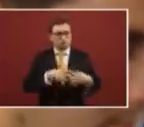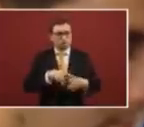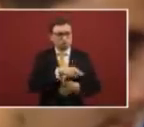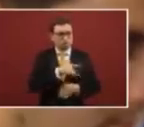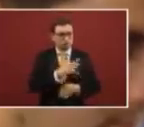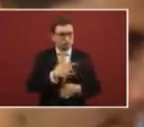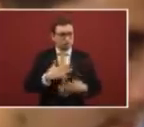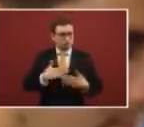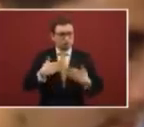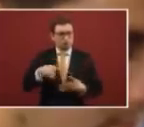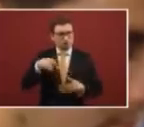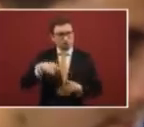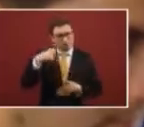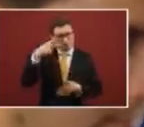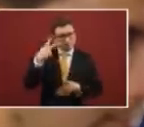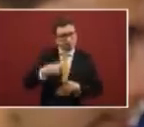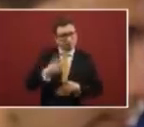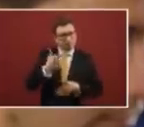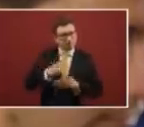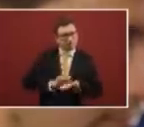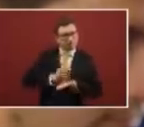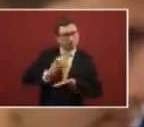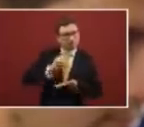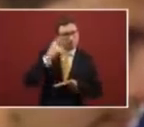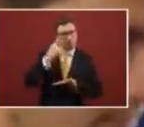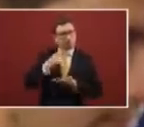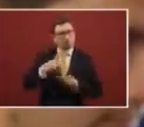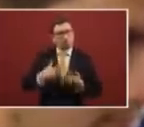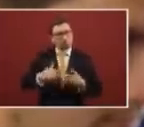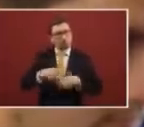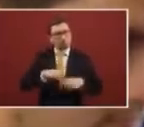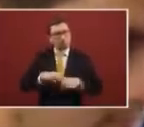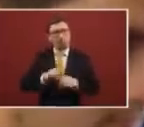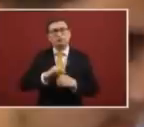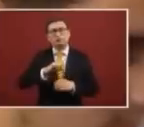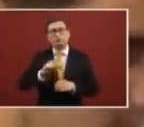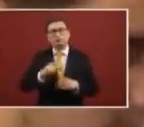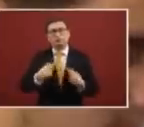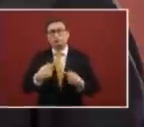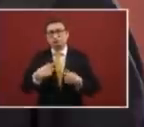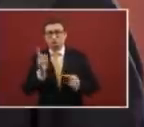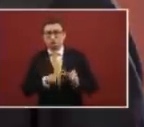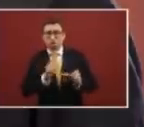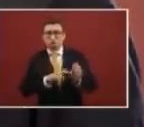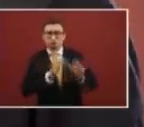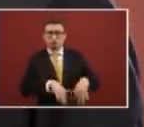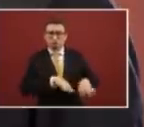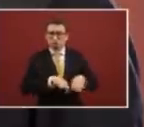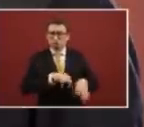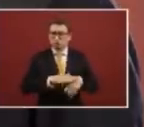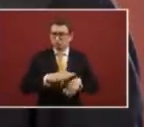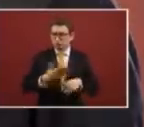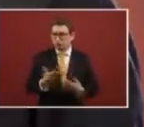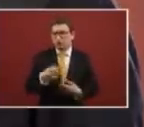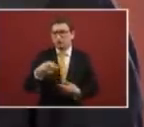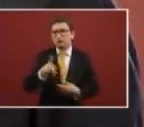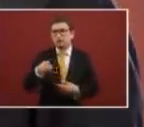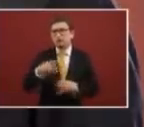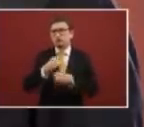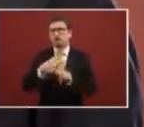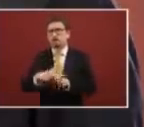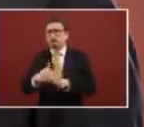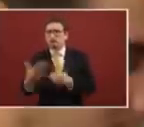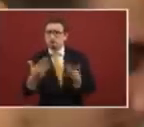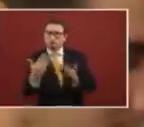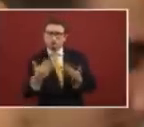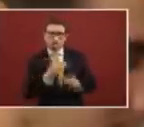seguir en México, para crear más empleos? Porque, bueno, las cifras que usted da contrastan también con las que el propio